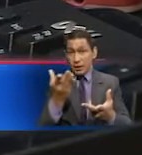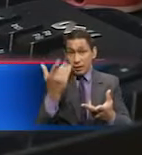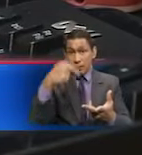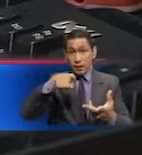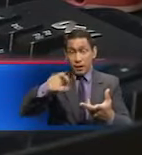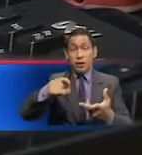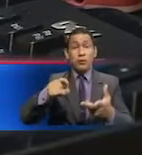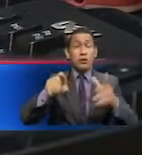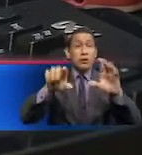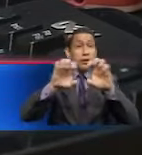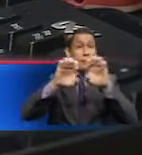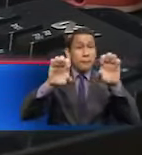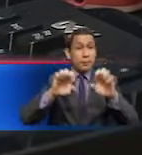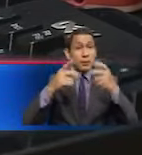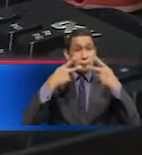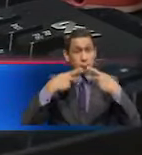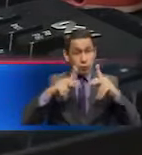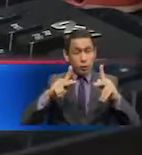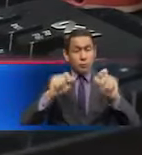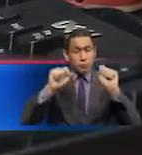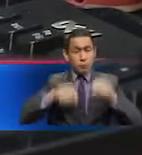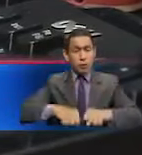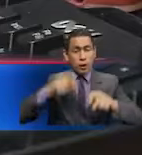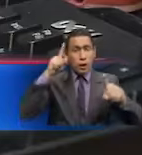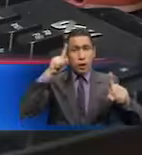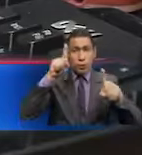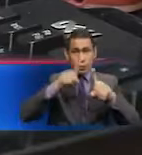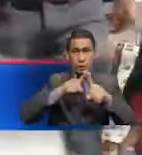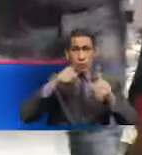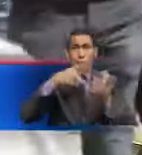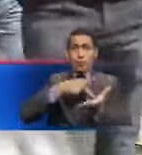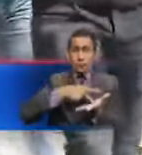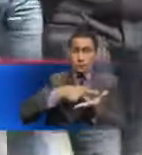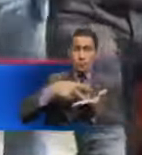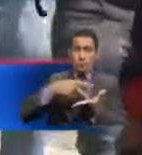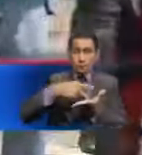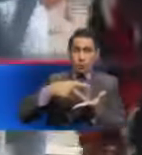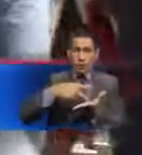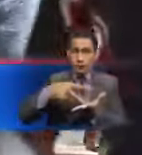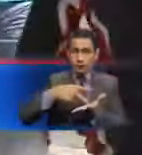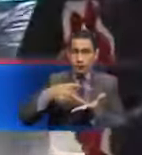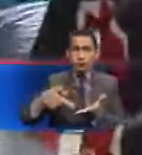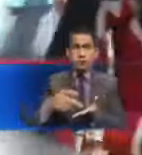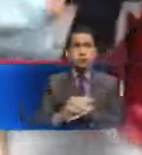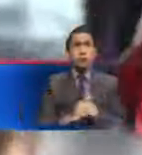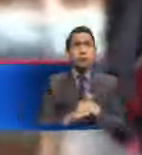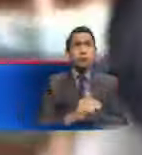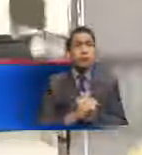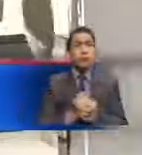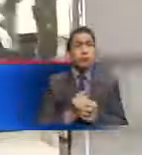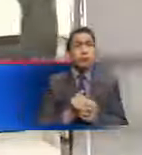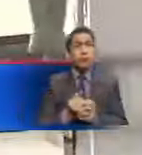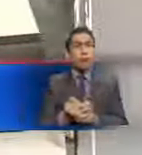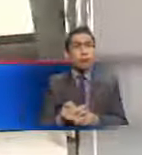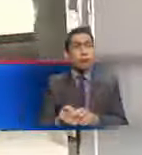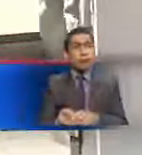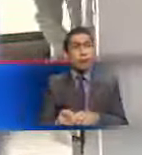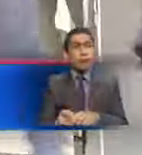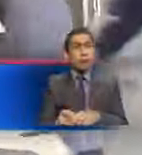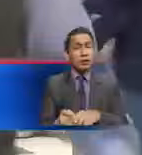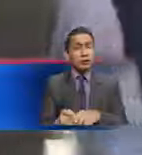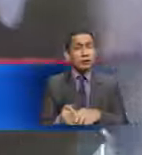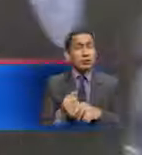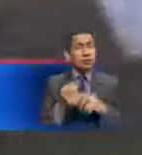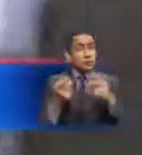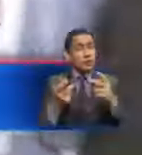de intereses en torno a los procesos de coactivas o de glosas que tengan con la institución de control de nuestro país. Y que esto